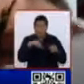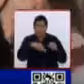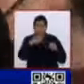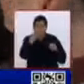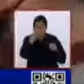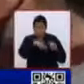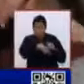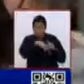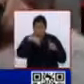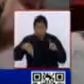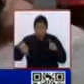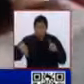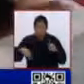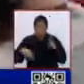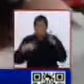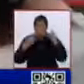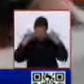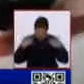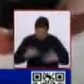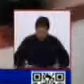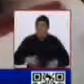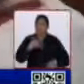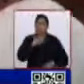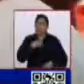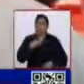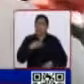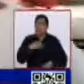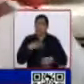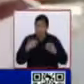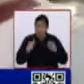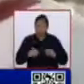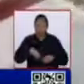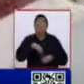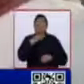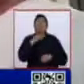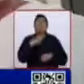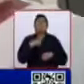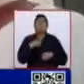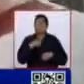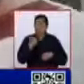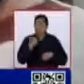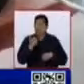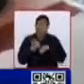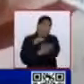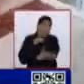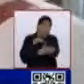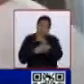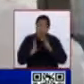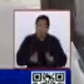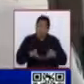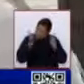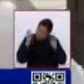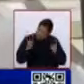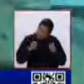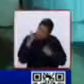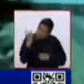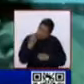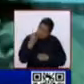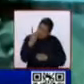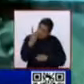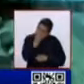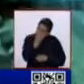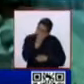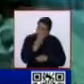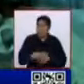Salían de ahí dos hombrecitos, uno vestido de blanco, así trajeado, y otro campesinito. Siempre andaban los dos